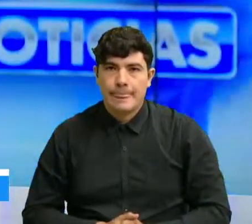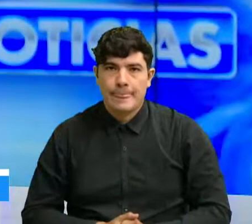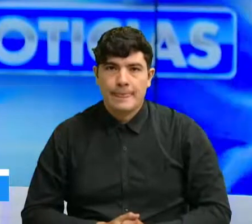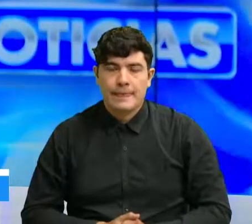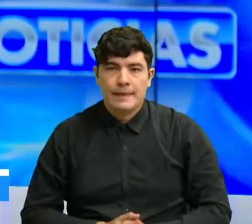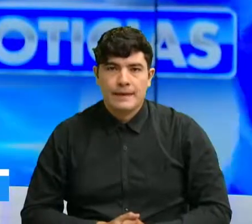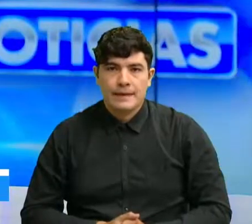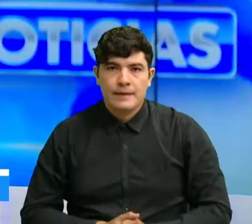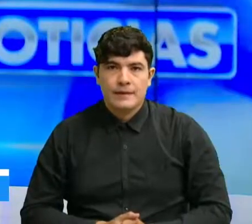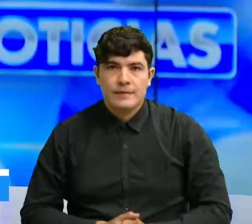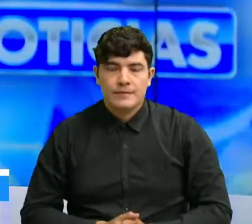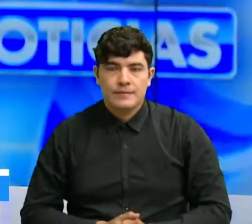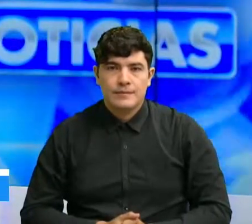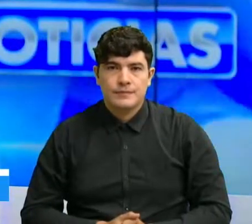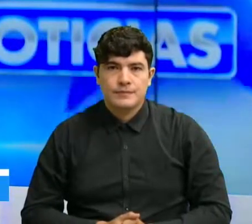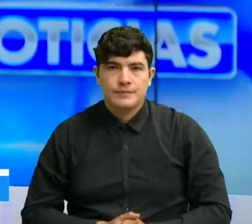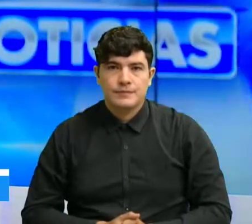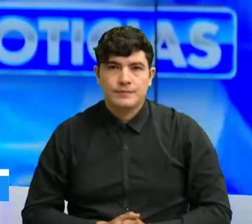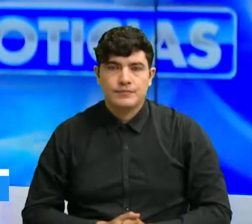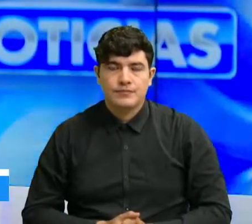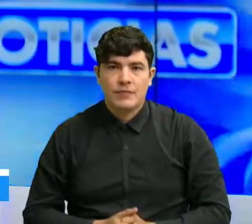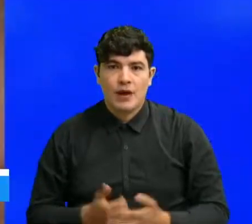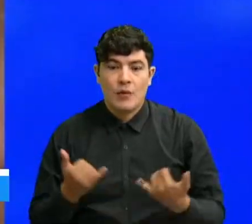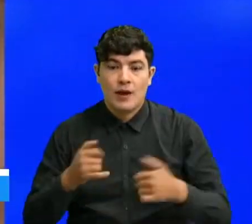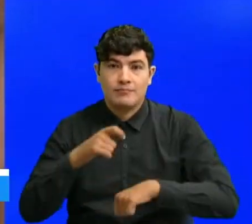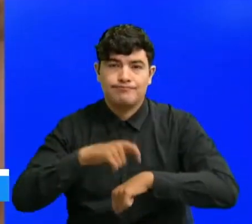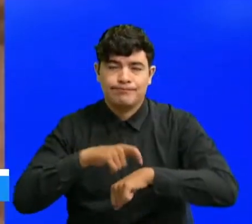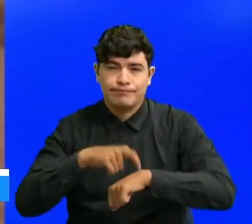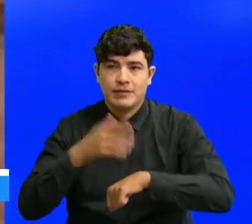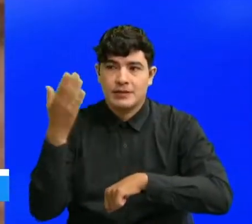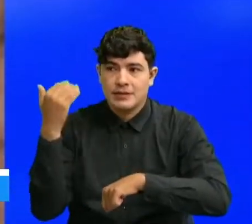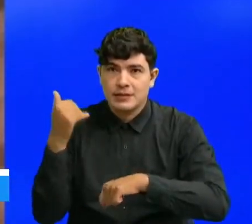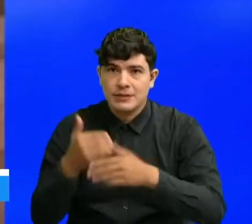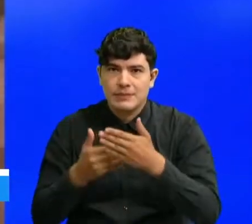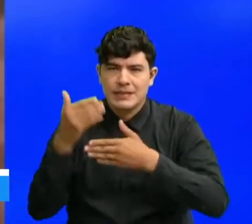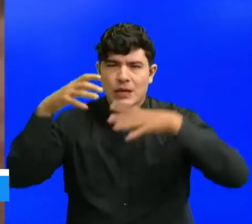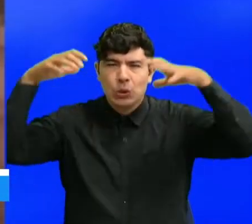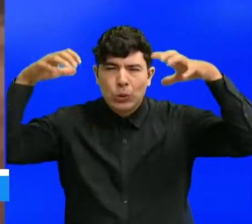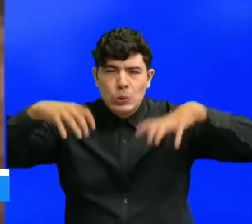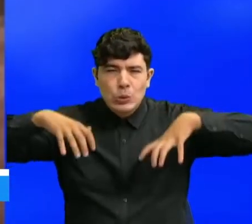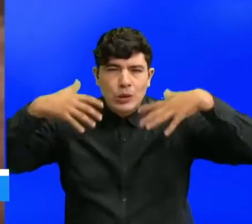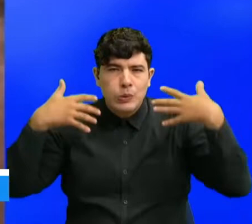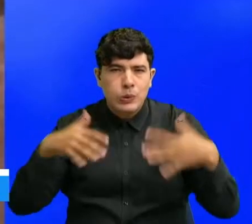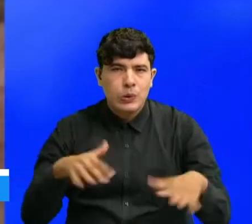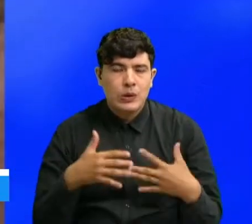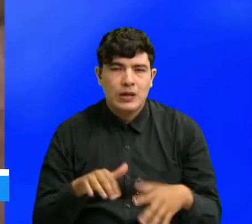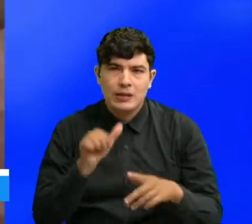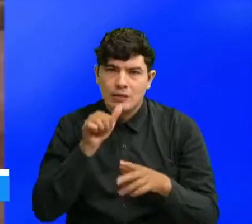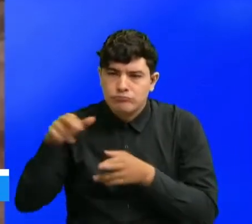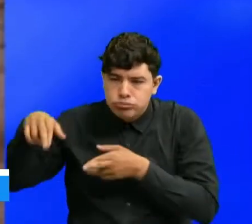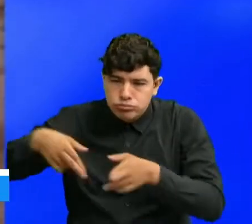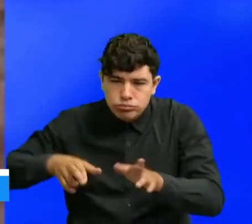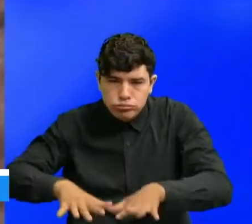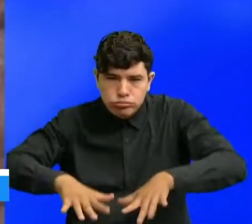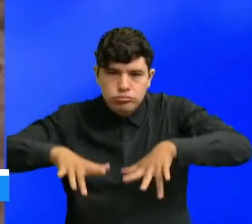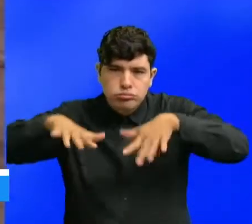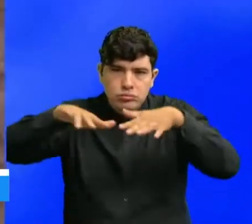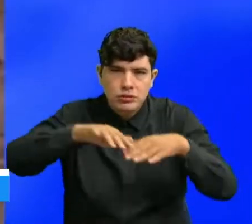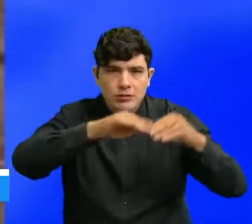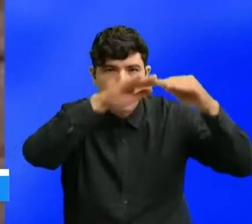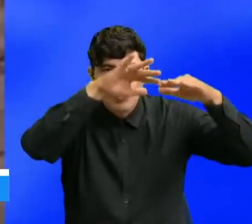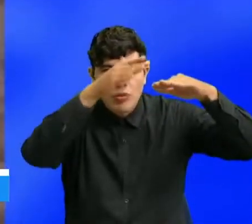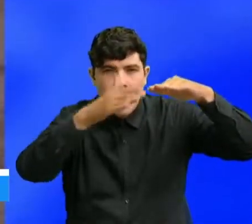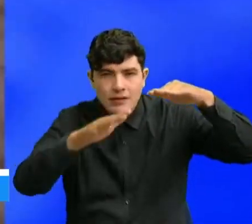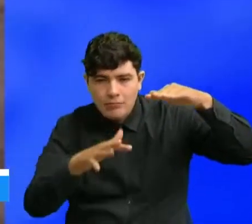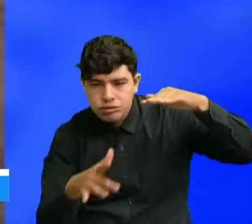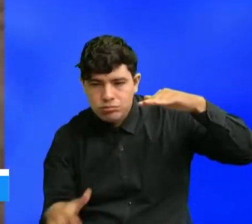Y tras el inicio de la temporada de lluvias, el incremento en los últimos días de deslizamientos, inundaciones y damnificados no se ha hecho esperar en el departamento.